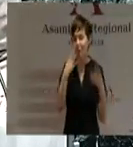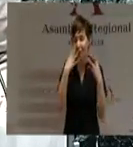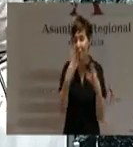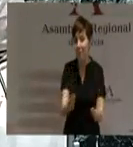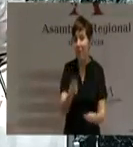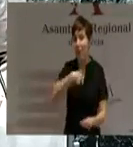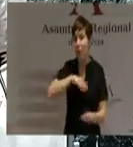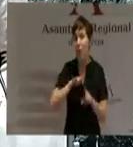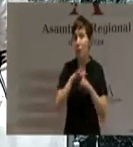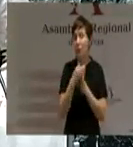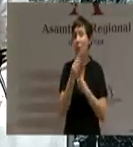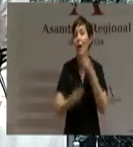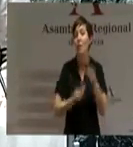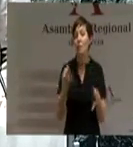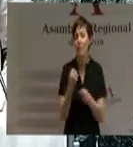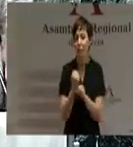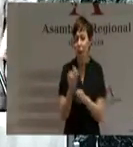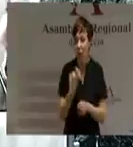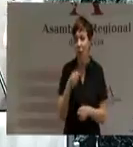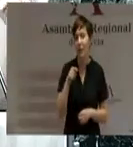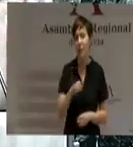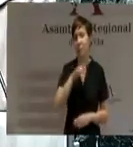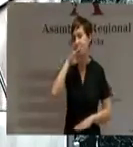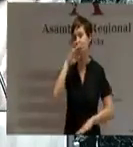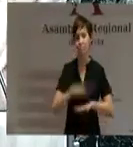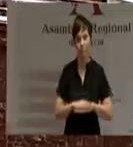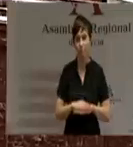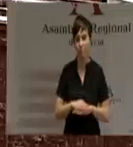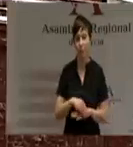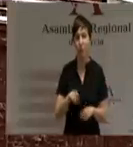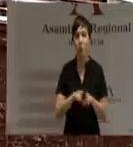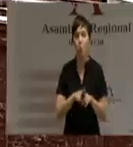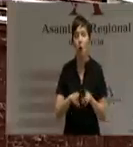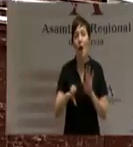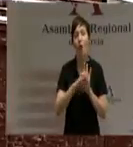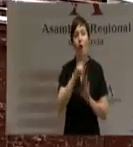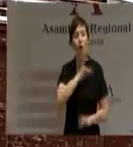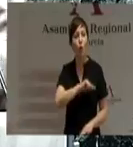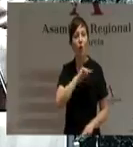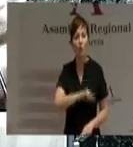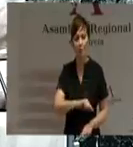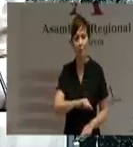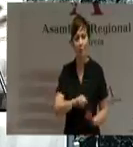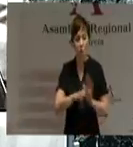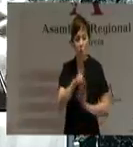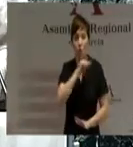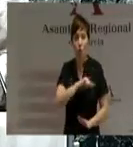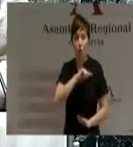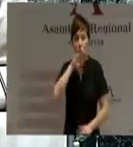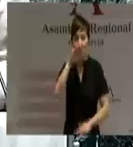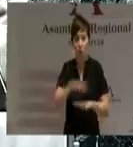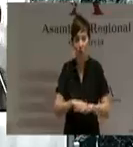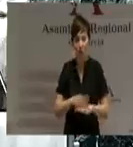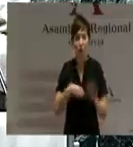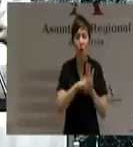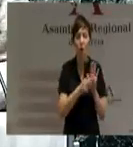es nuestra actividad. ¿Qué código ético, señor Garre, qué código ético es el que